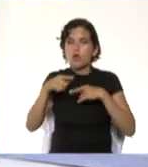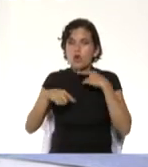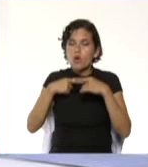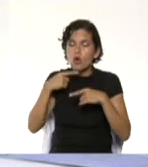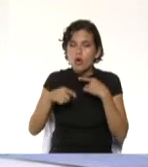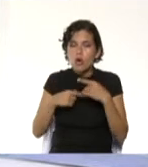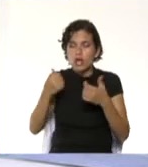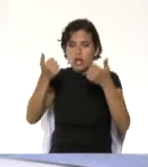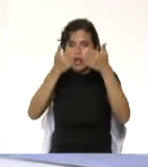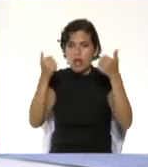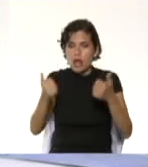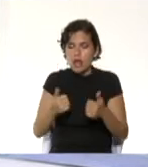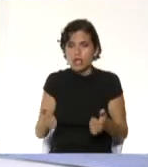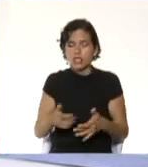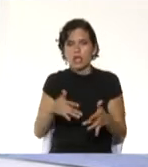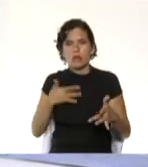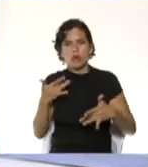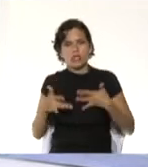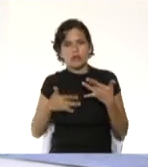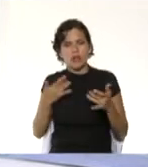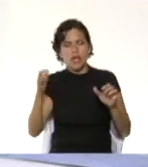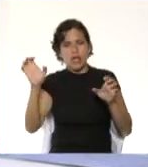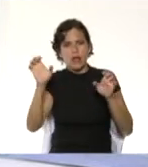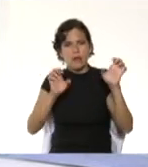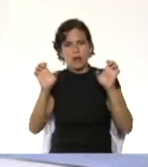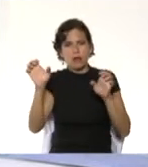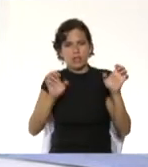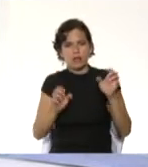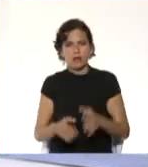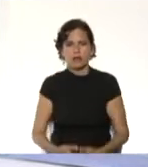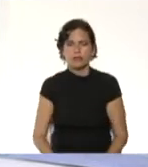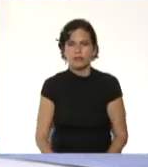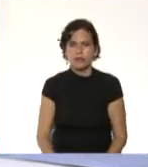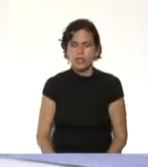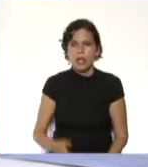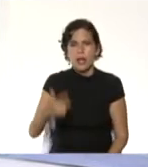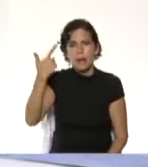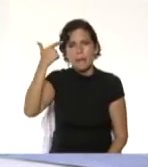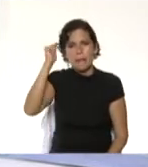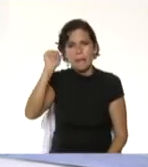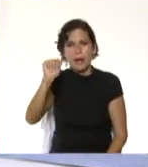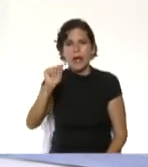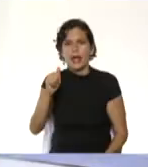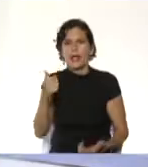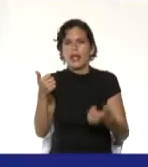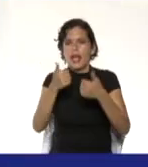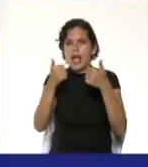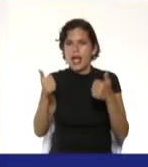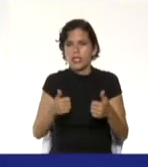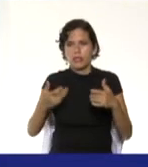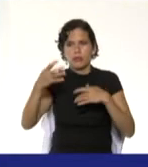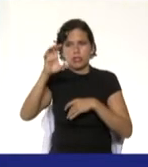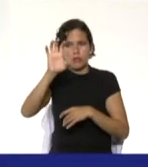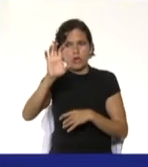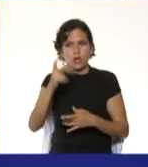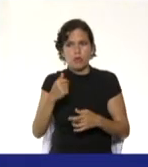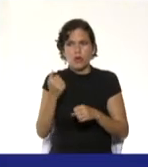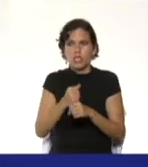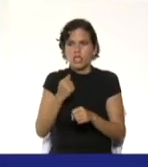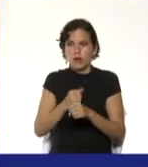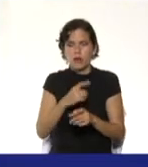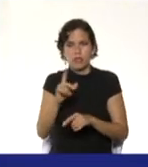los colores en las artes. Como actividades evaluativas, para arte y patrimonio vamos a